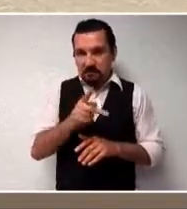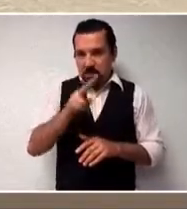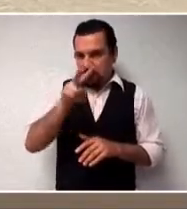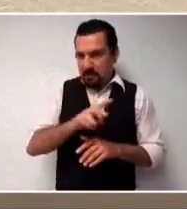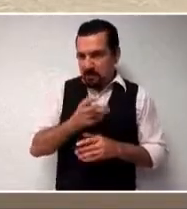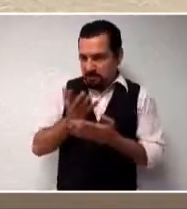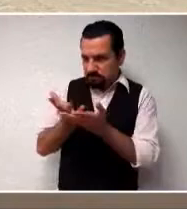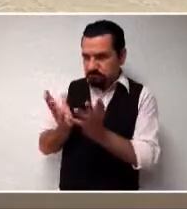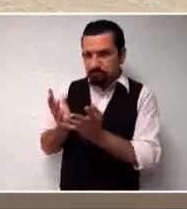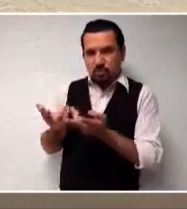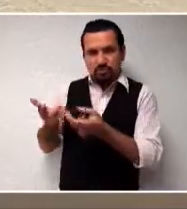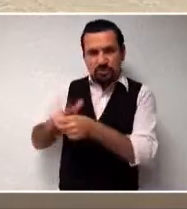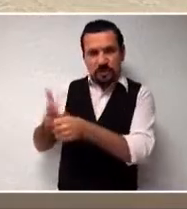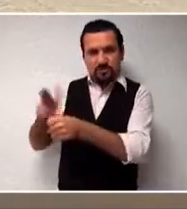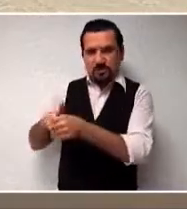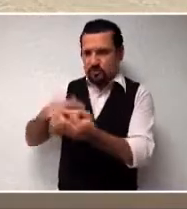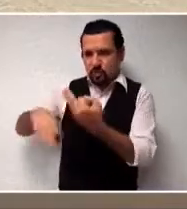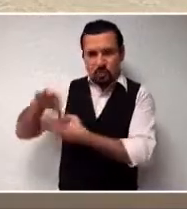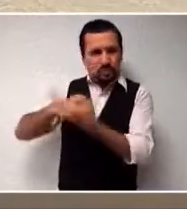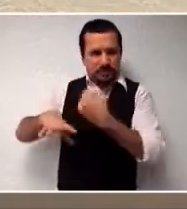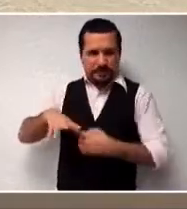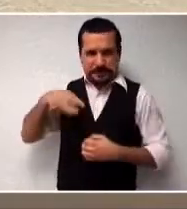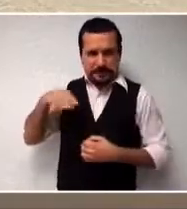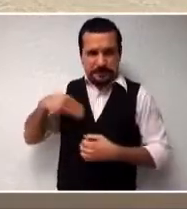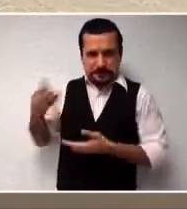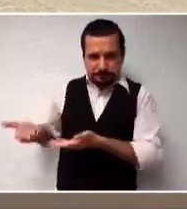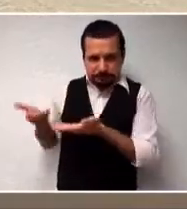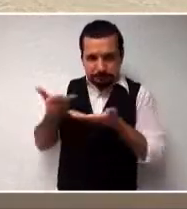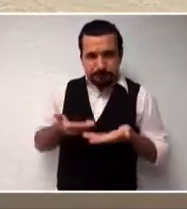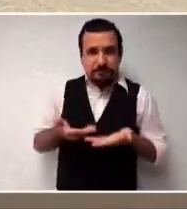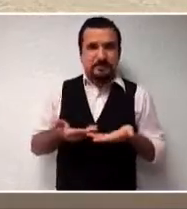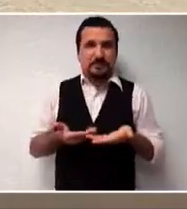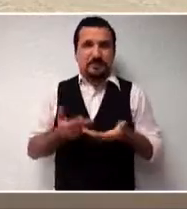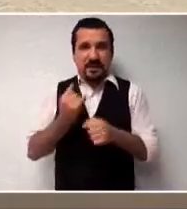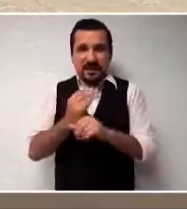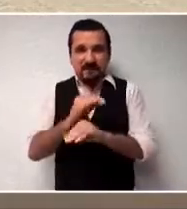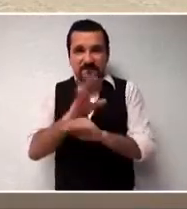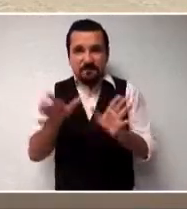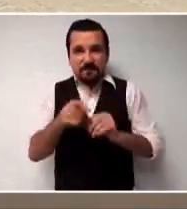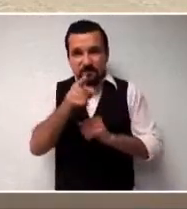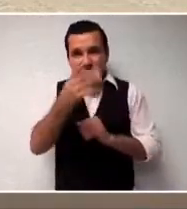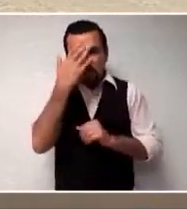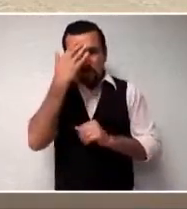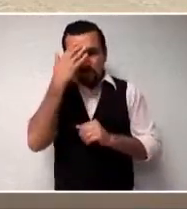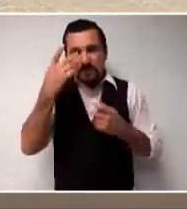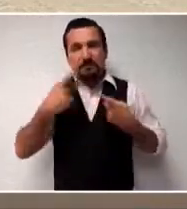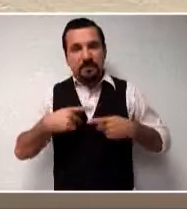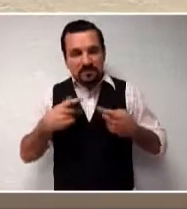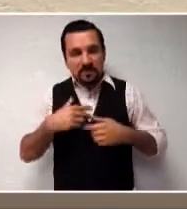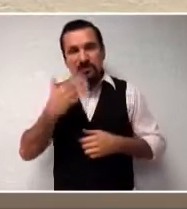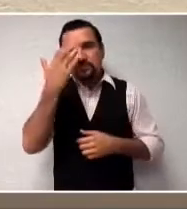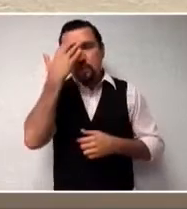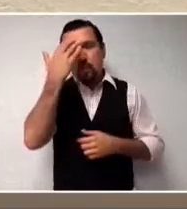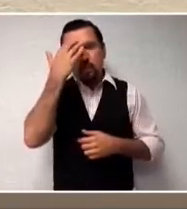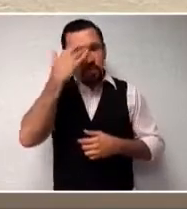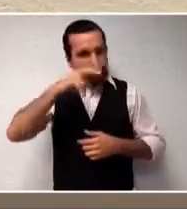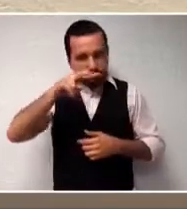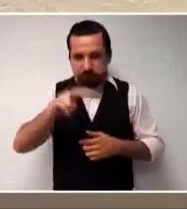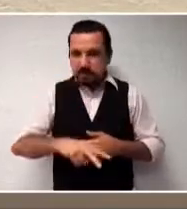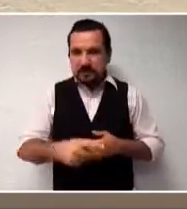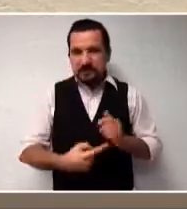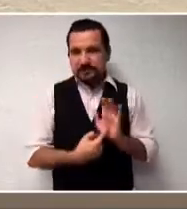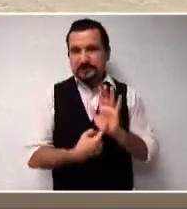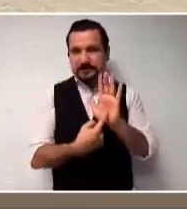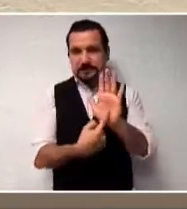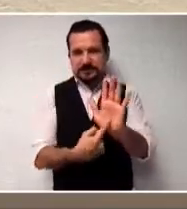instituciones hacemos un gran esfuerzo para proporcionarte y a la sociedad información veraz y